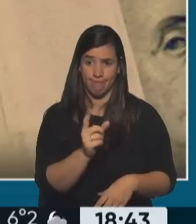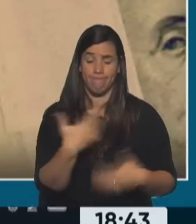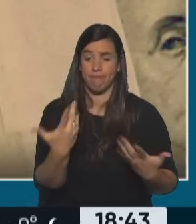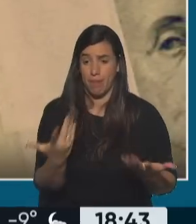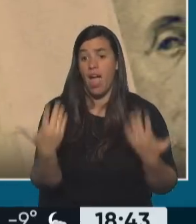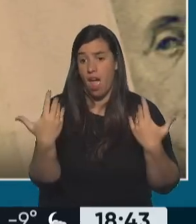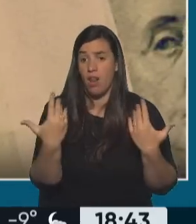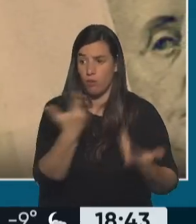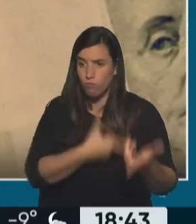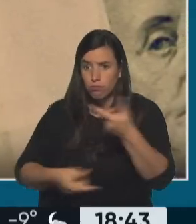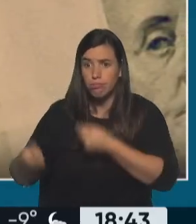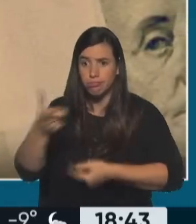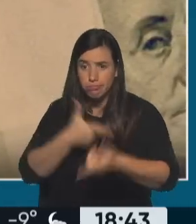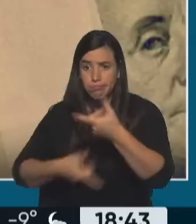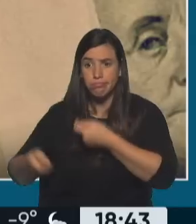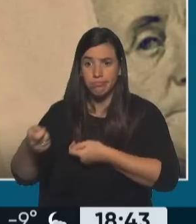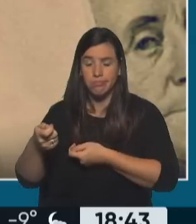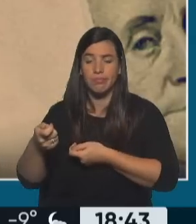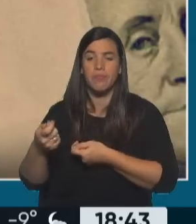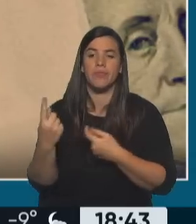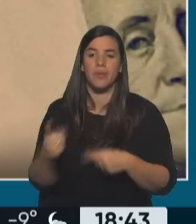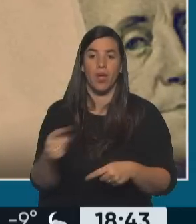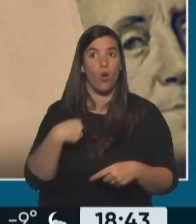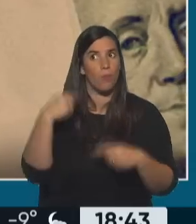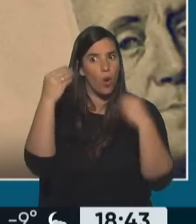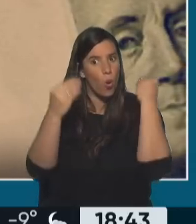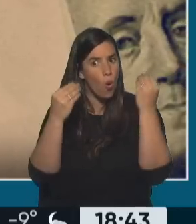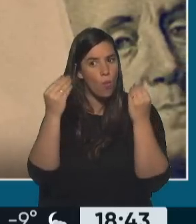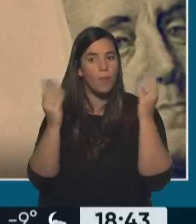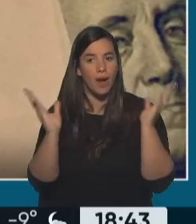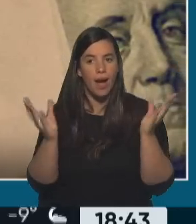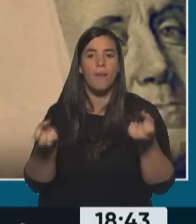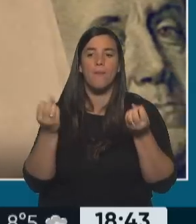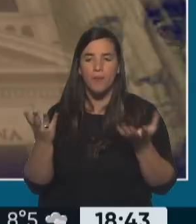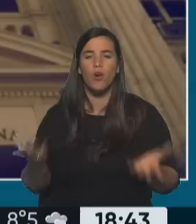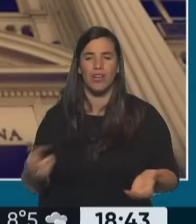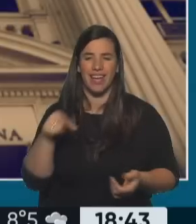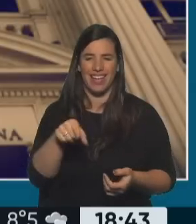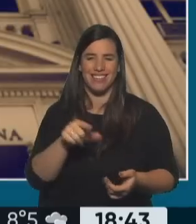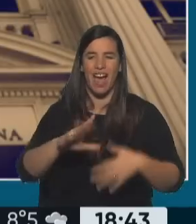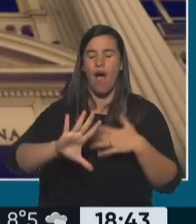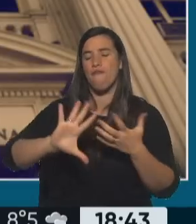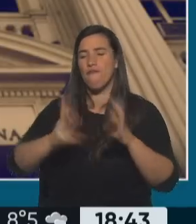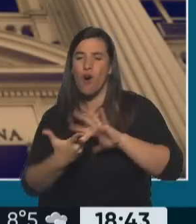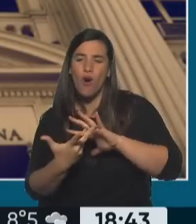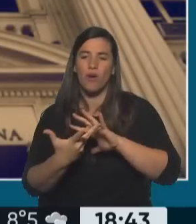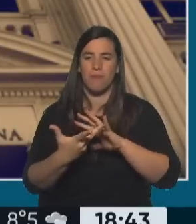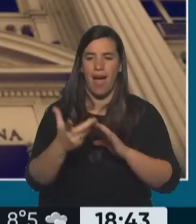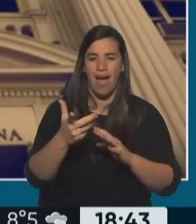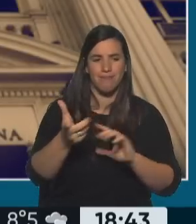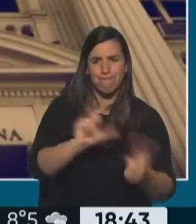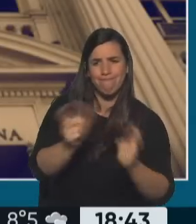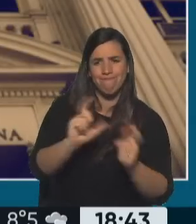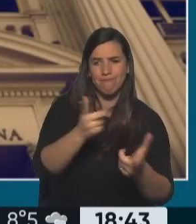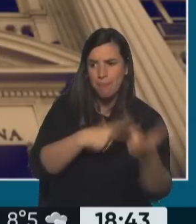preocupación, no porque no se pueda hacer puntualmente, sino porque vos no podés darle a esta práctica continuidad en el tiempo, porque de alguna